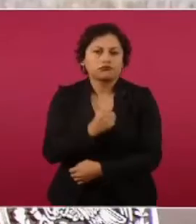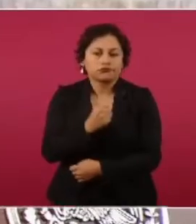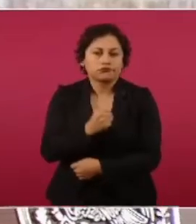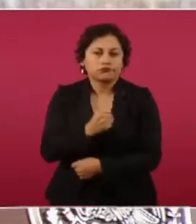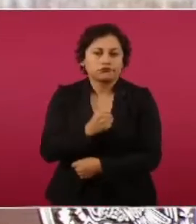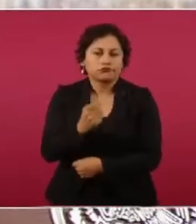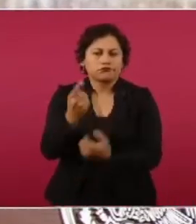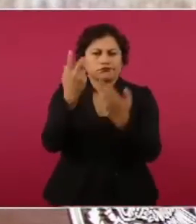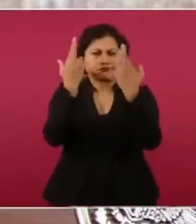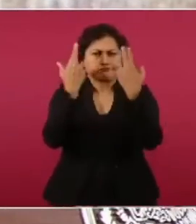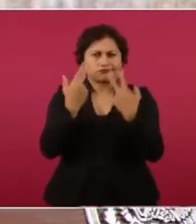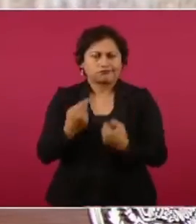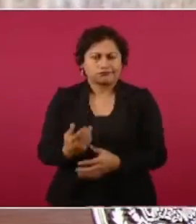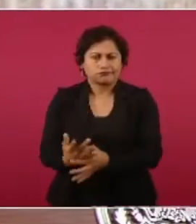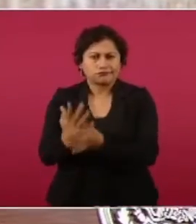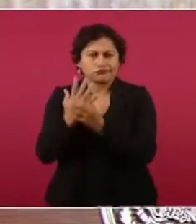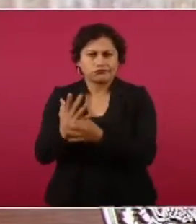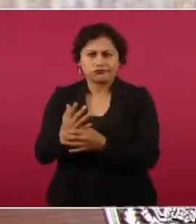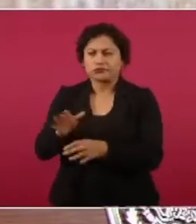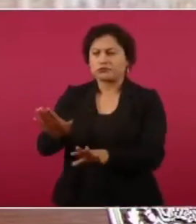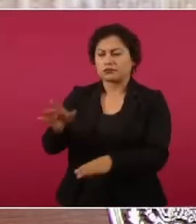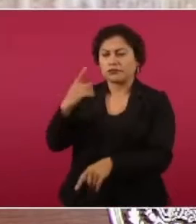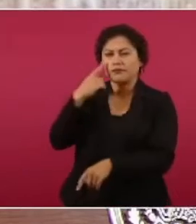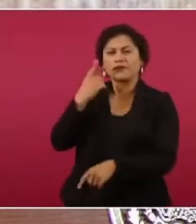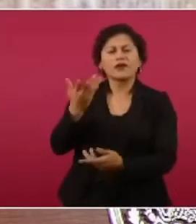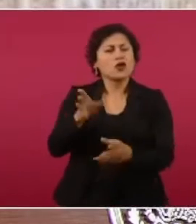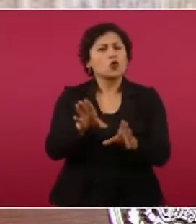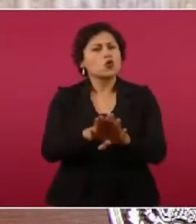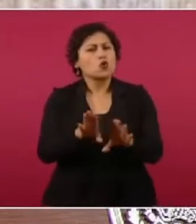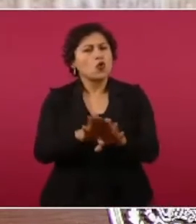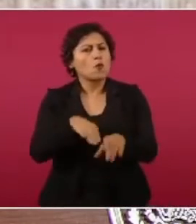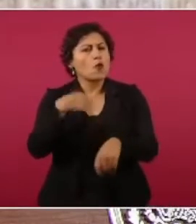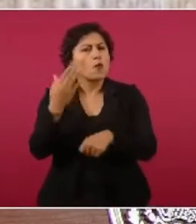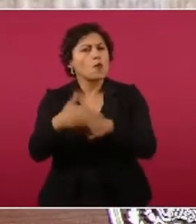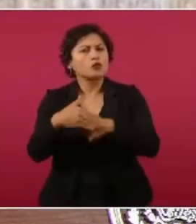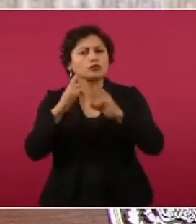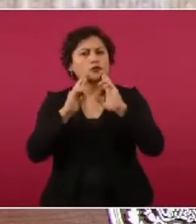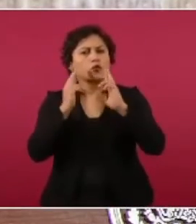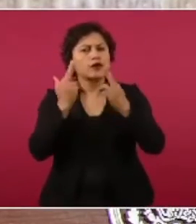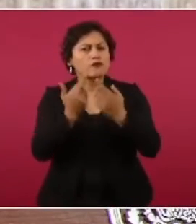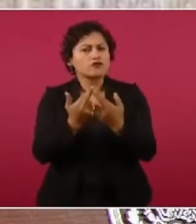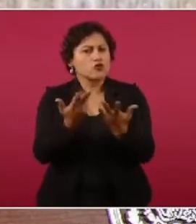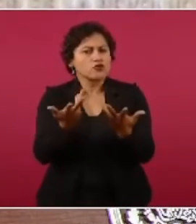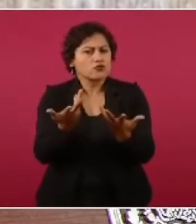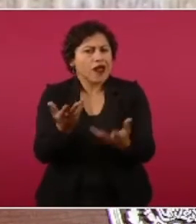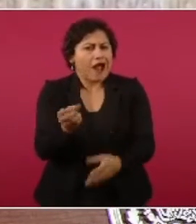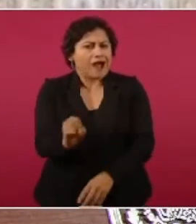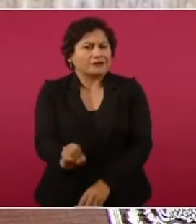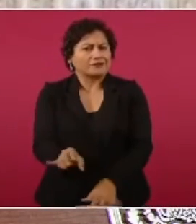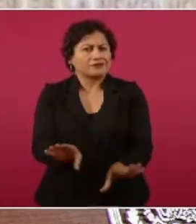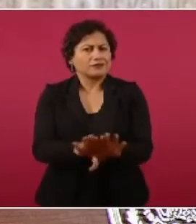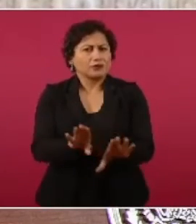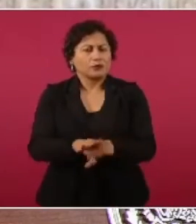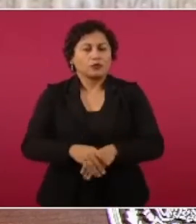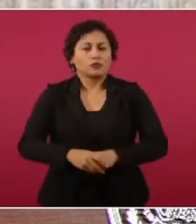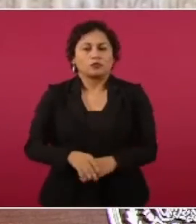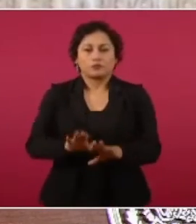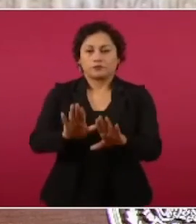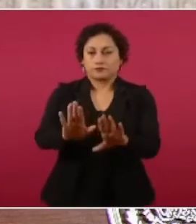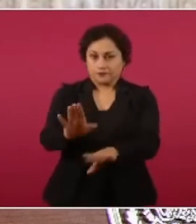una decepción. Lo que ellos. ¿Cómo van a llegar a una siguiente reunión con esta situación? Hay que ver lo que ellos